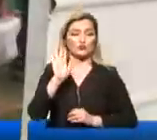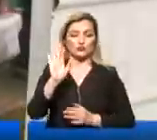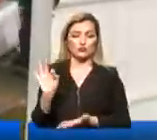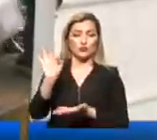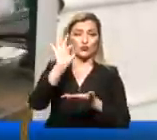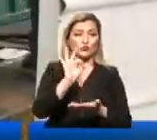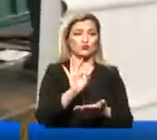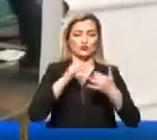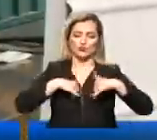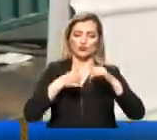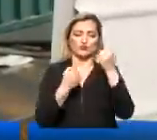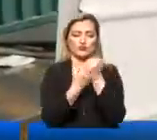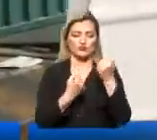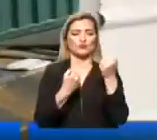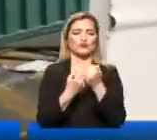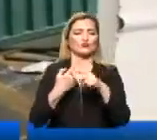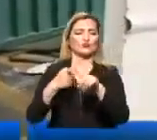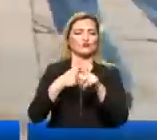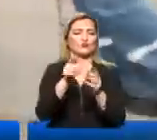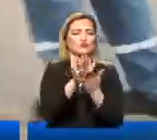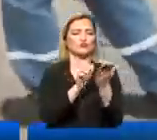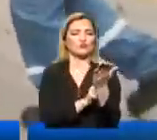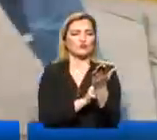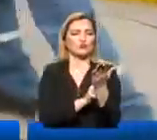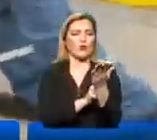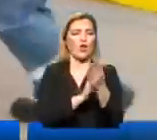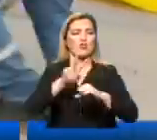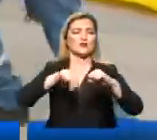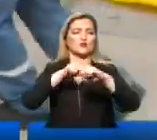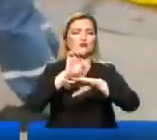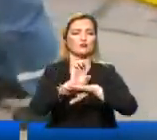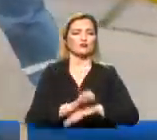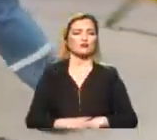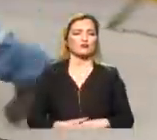representantes aseguran que seguirán apoyando con distintos proyectos a escala nacional.